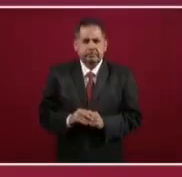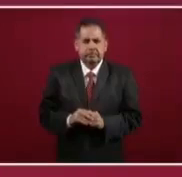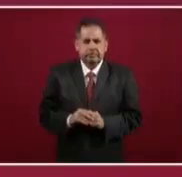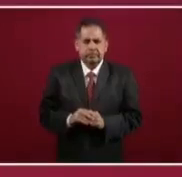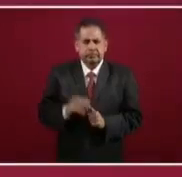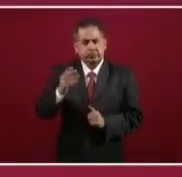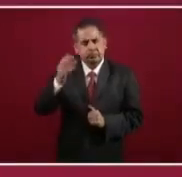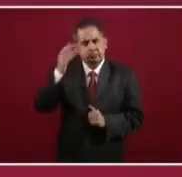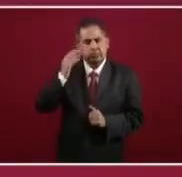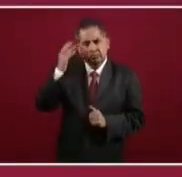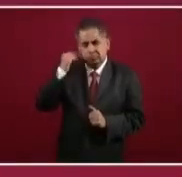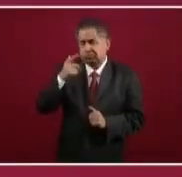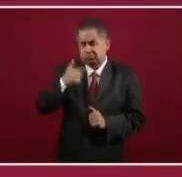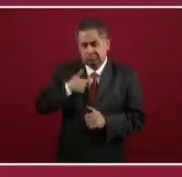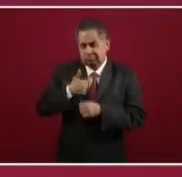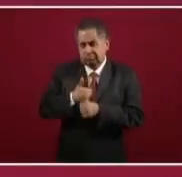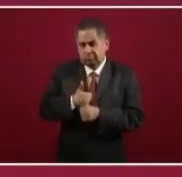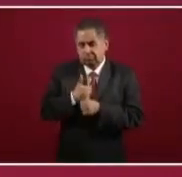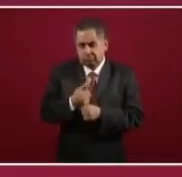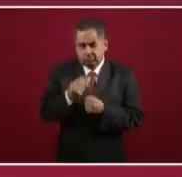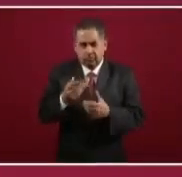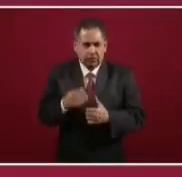se padeció mucho